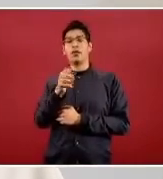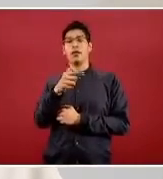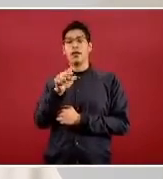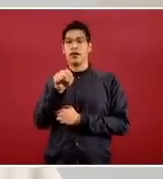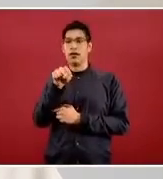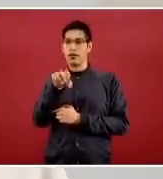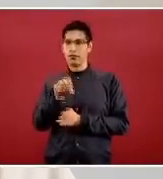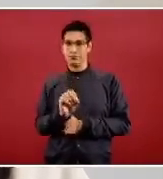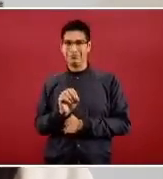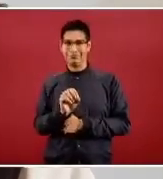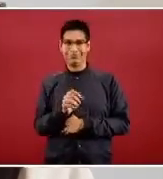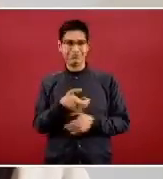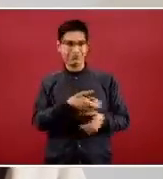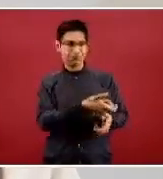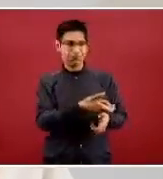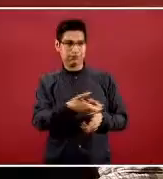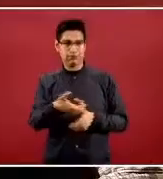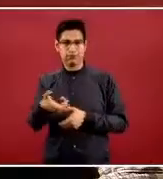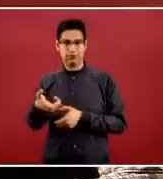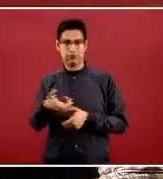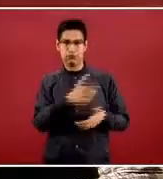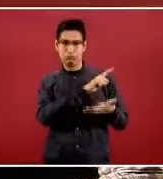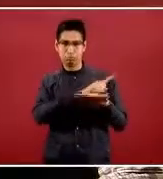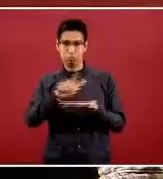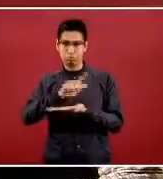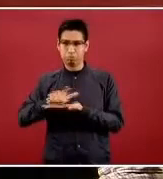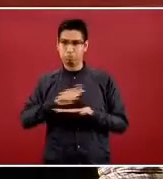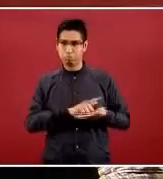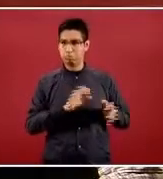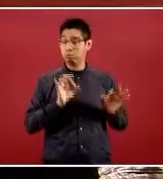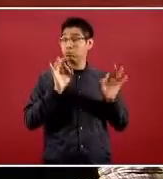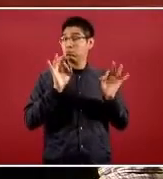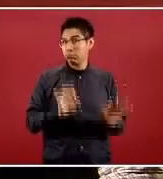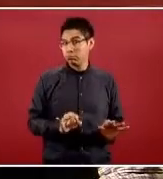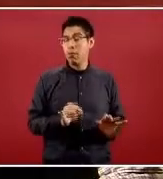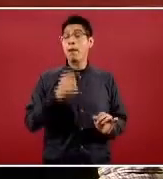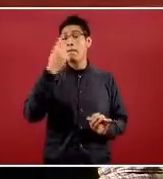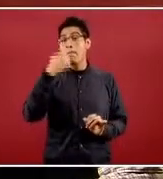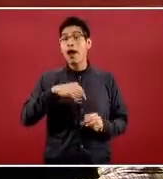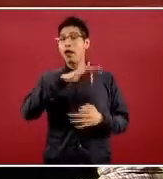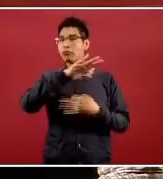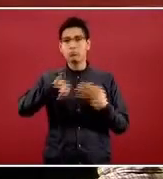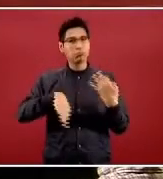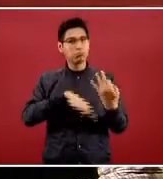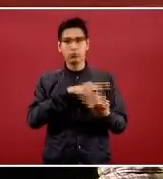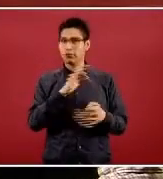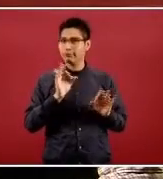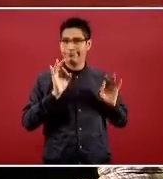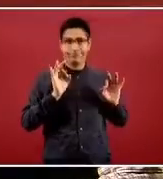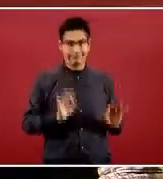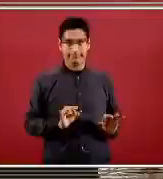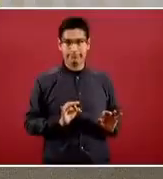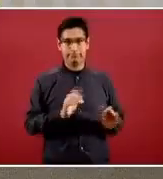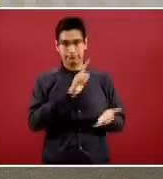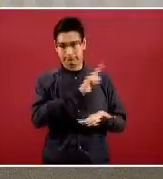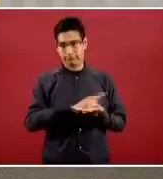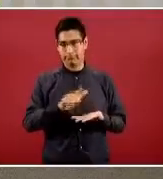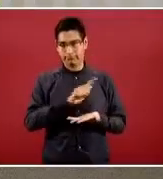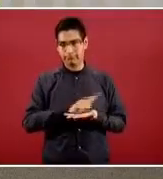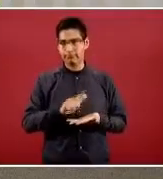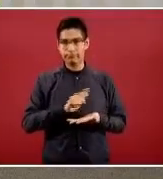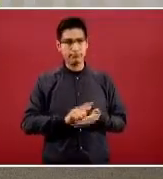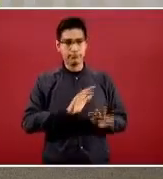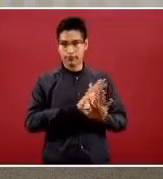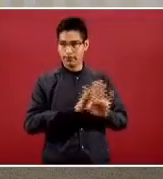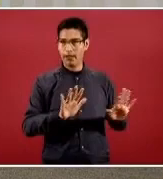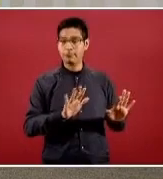para poderlo dejar en maneras óptimas entre asepsia y antisepsia para que quede perfectamente sanitizado. Además,